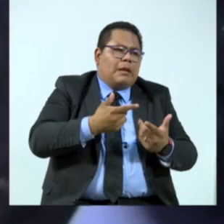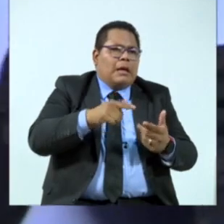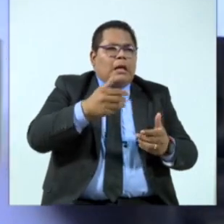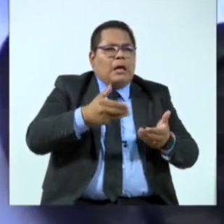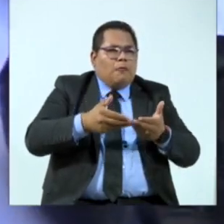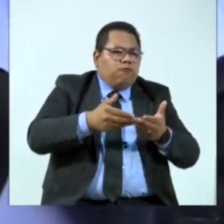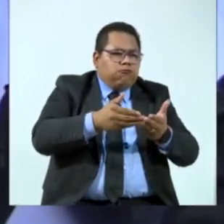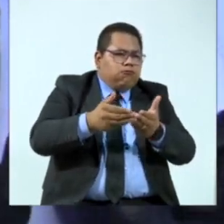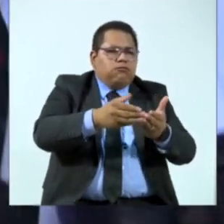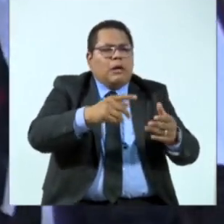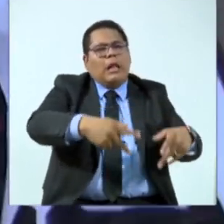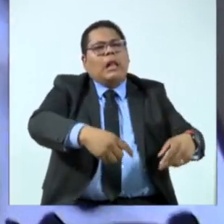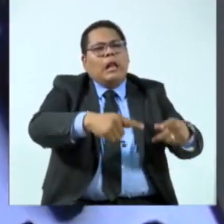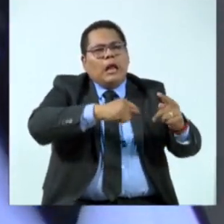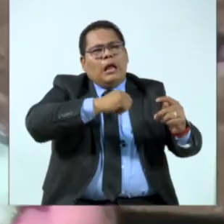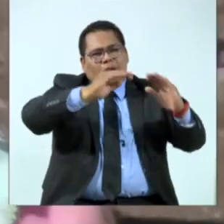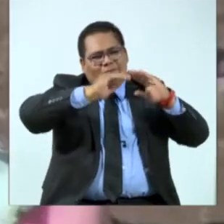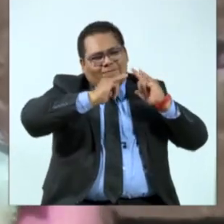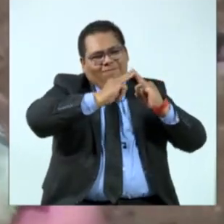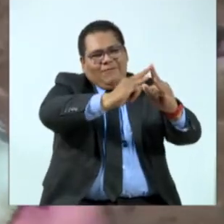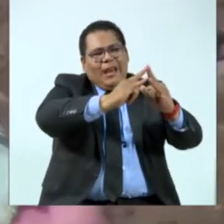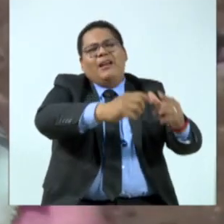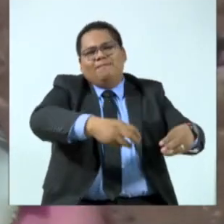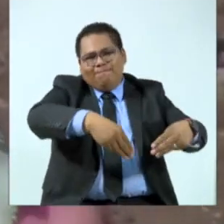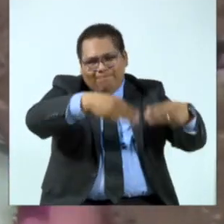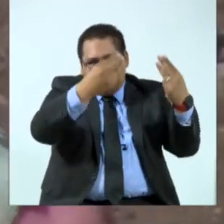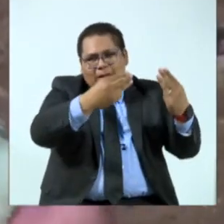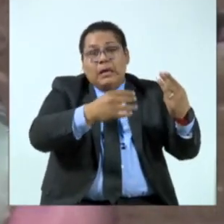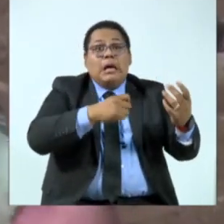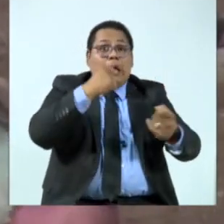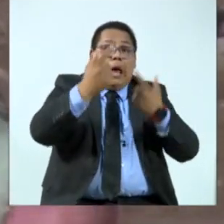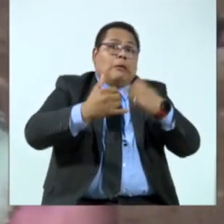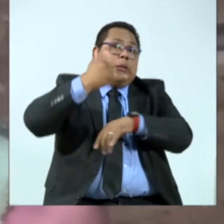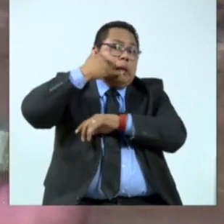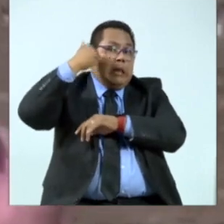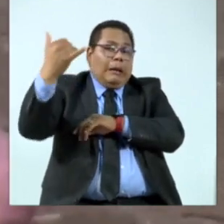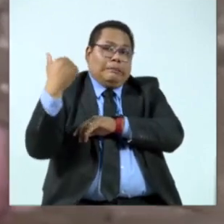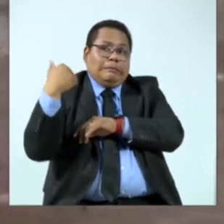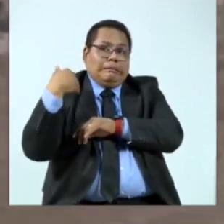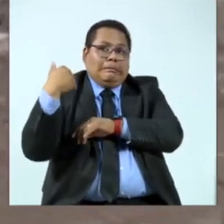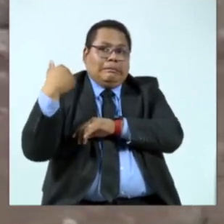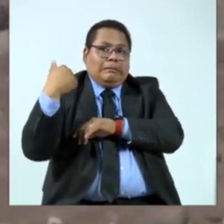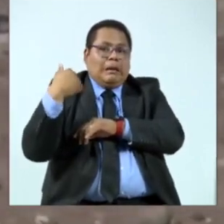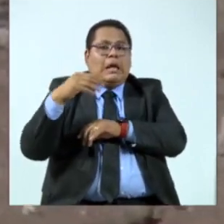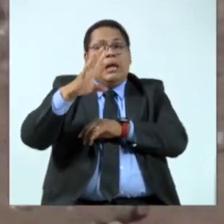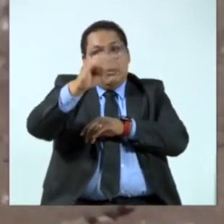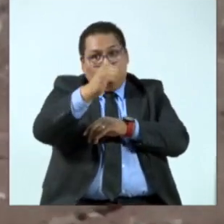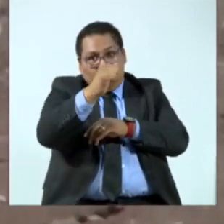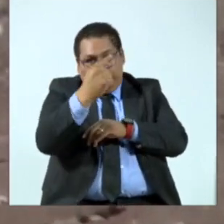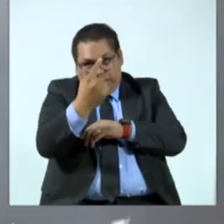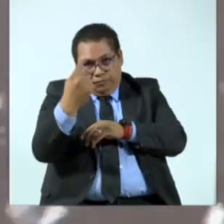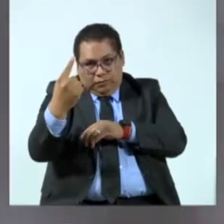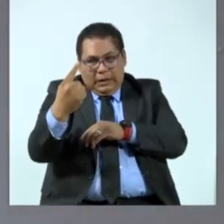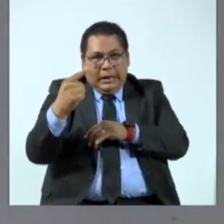Tianguis en los mercados y obviamente teníamos algunos reportes que llegaron a través de nuestros centros de comunicaciones a través del 911